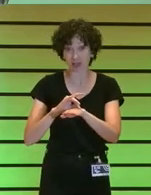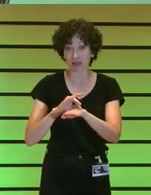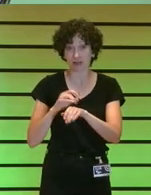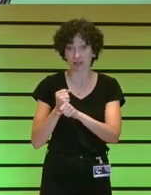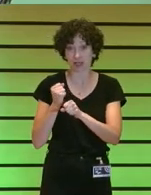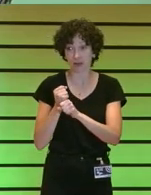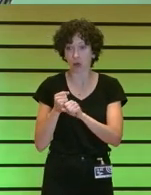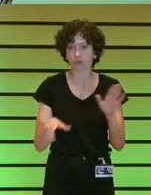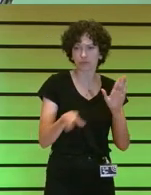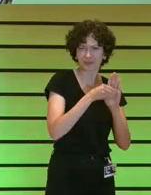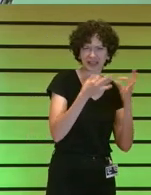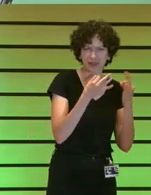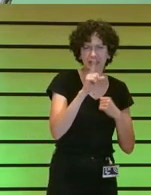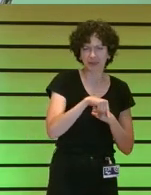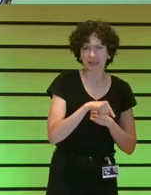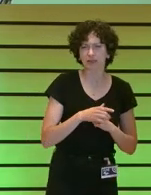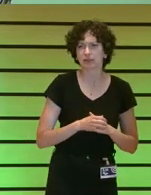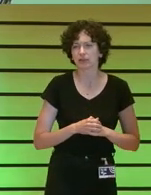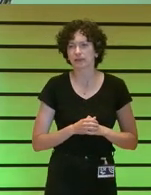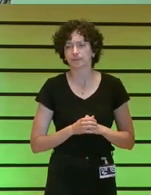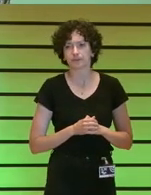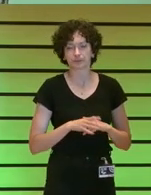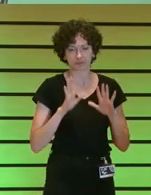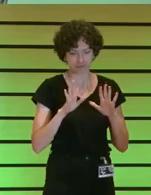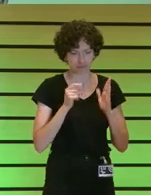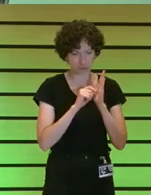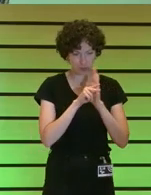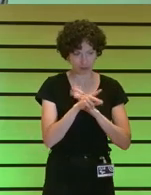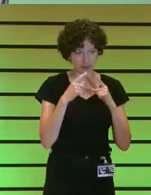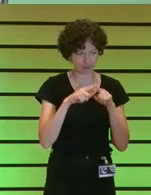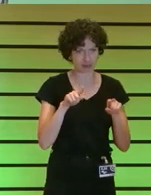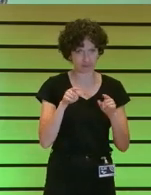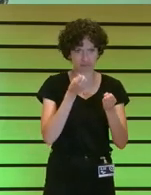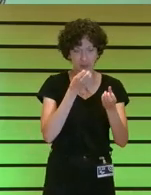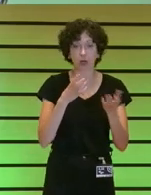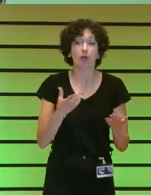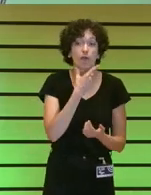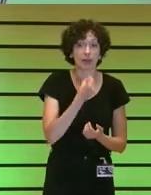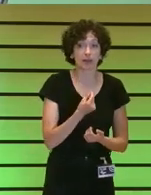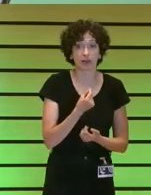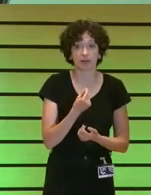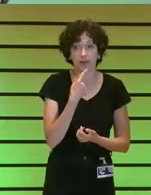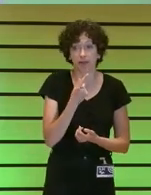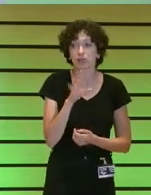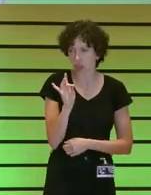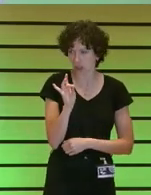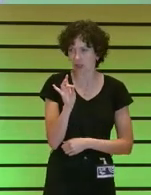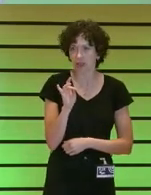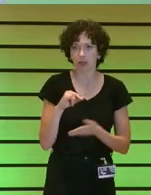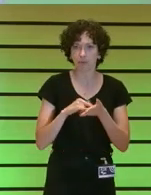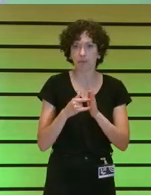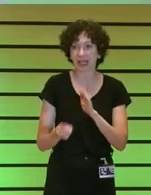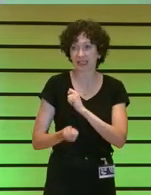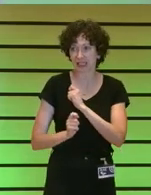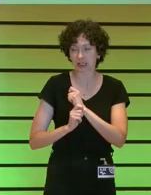mira déjame que te dé otro enfoque dentro de eso porque la respuesta fácil sería decir sí hay que los planes